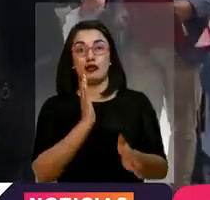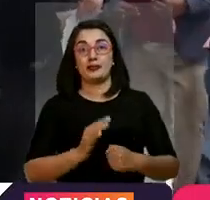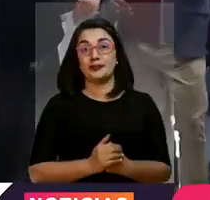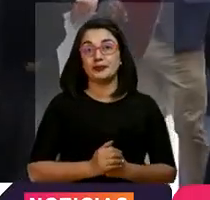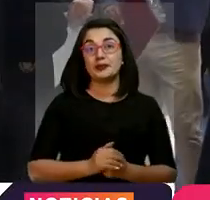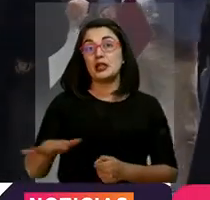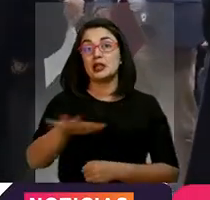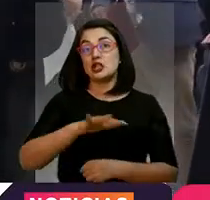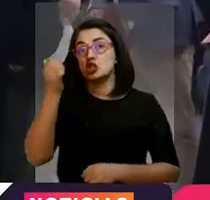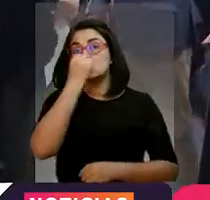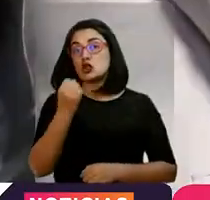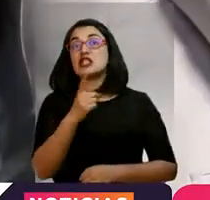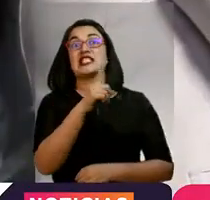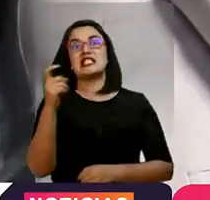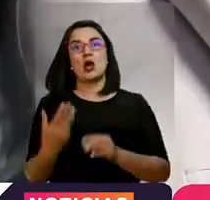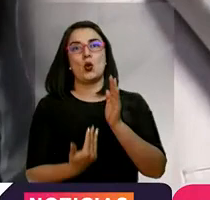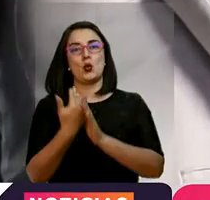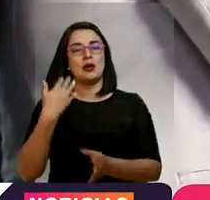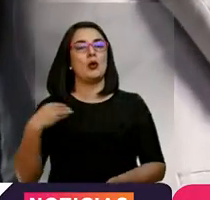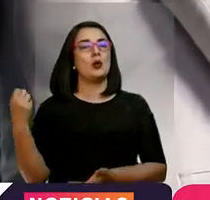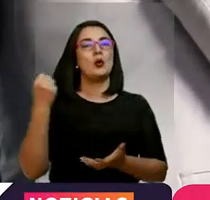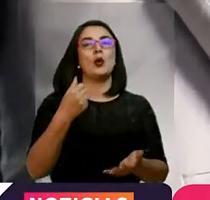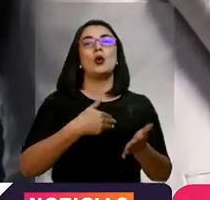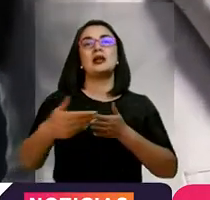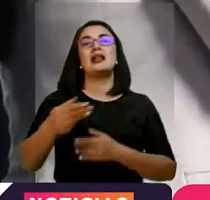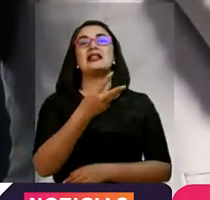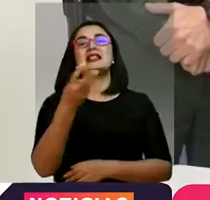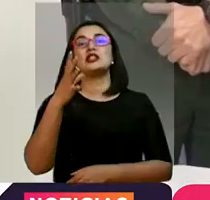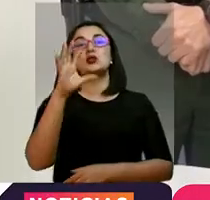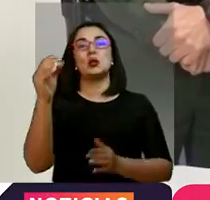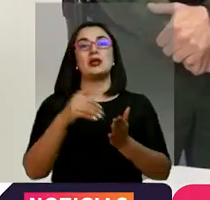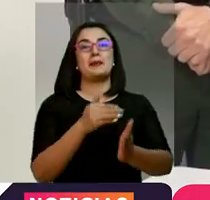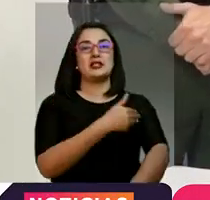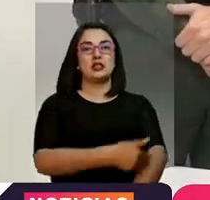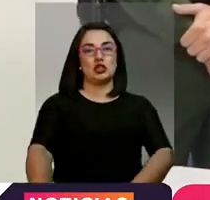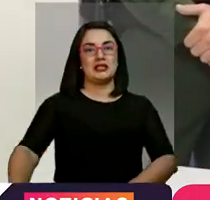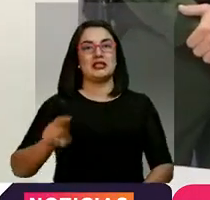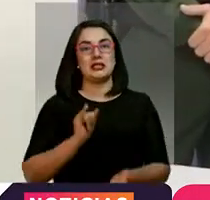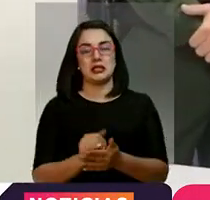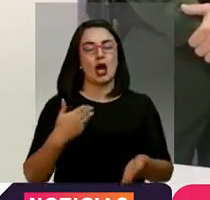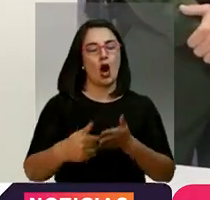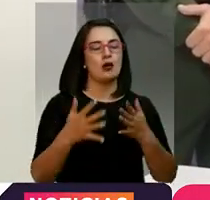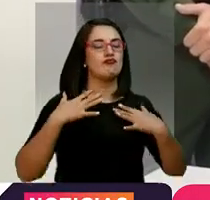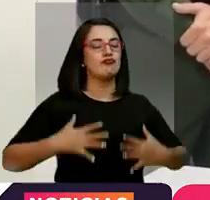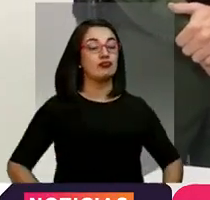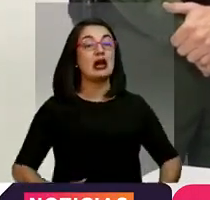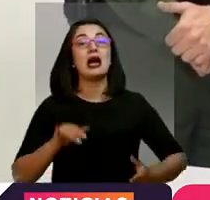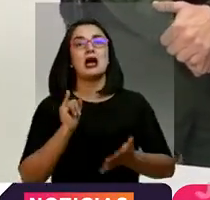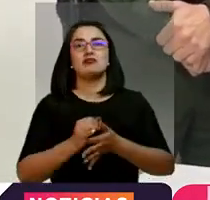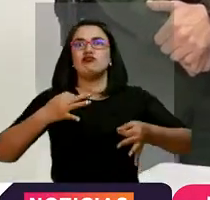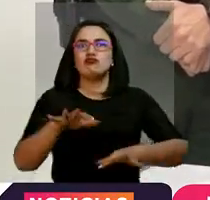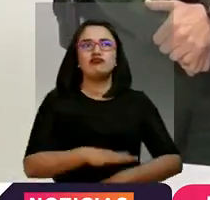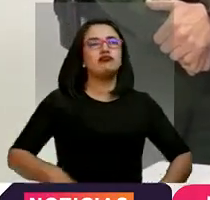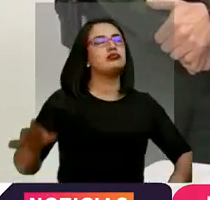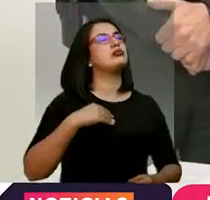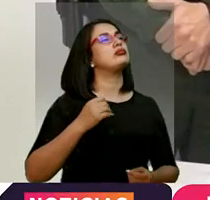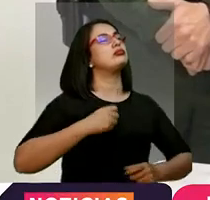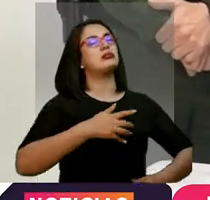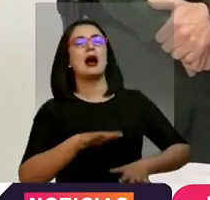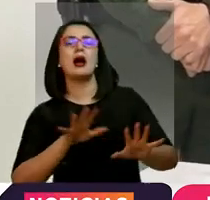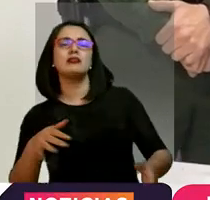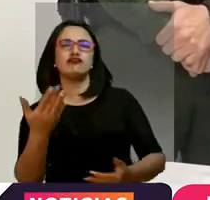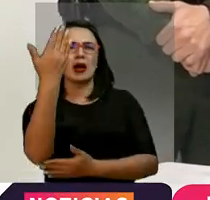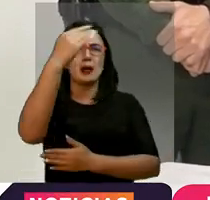adquirió 100 de ellas por un costo de 350 millones de pesos. Que generará en tiempo real la grabación de todos los operativos